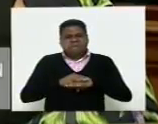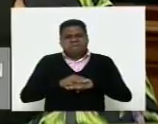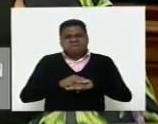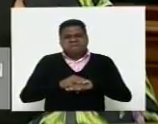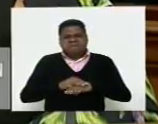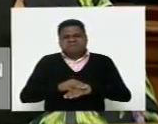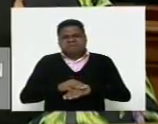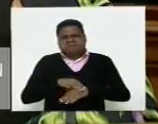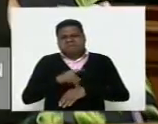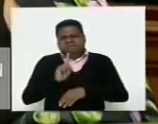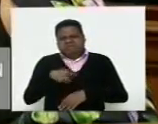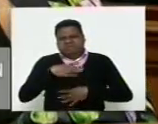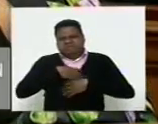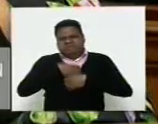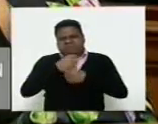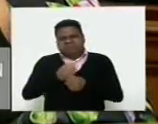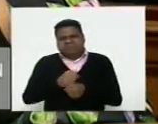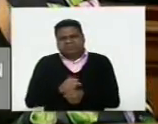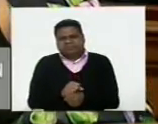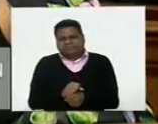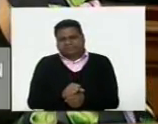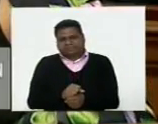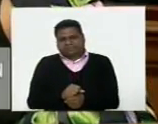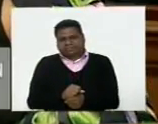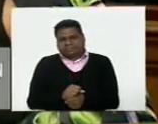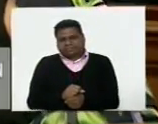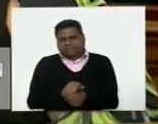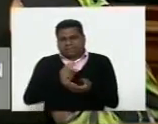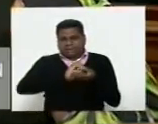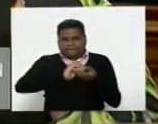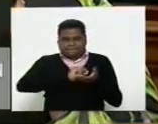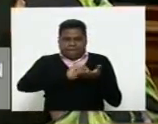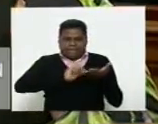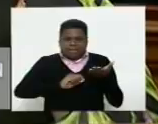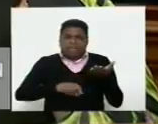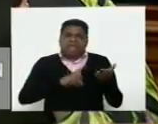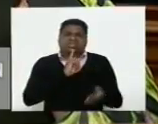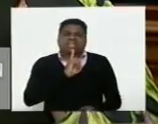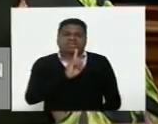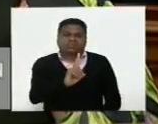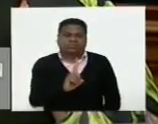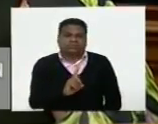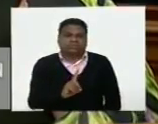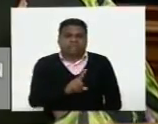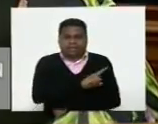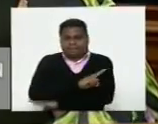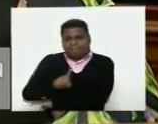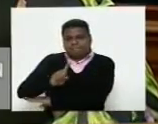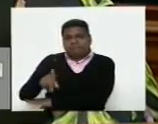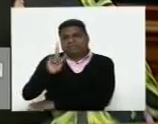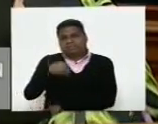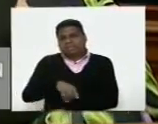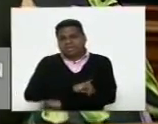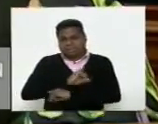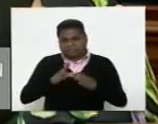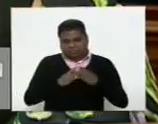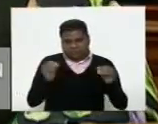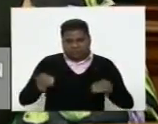en materia de salud a los fines de la tramitación de la denuncia y respectiva sanción. Es todo.